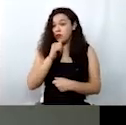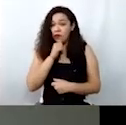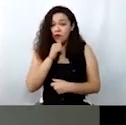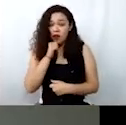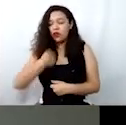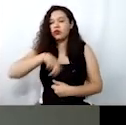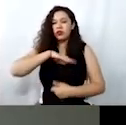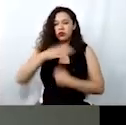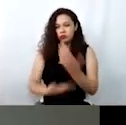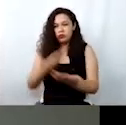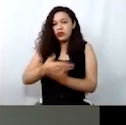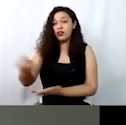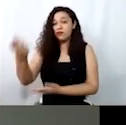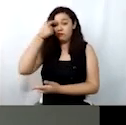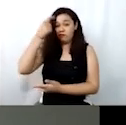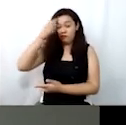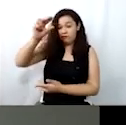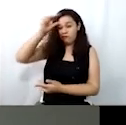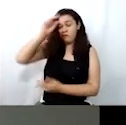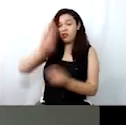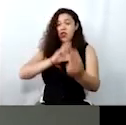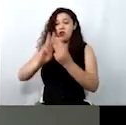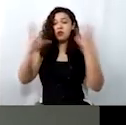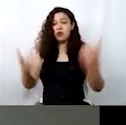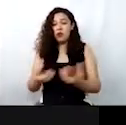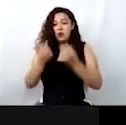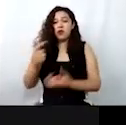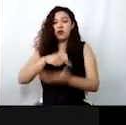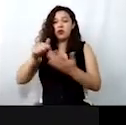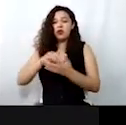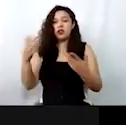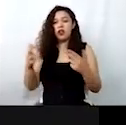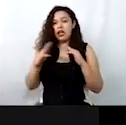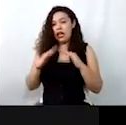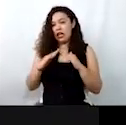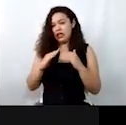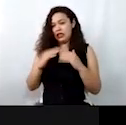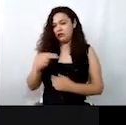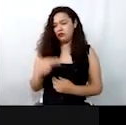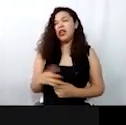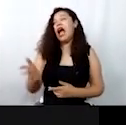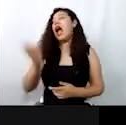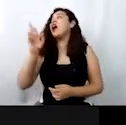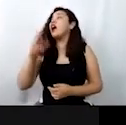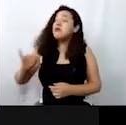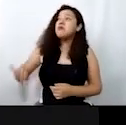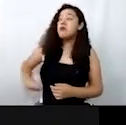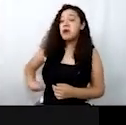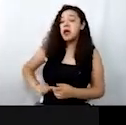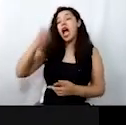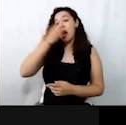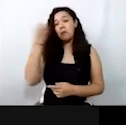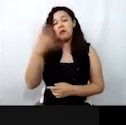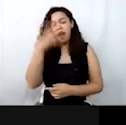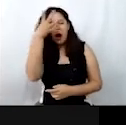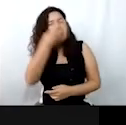usemos nuestra inteligencia y salvar al planeta que llamamos hogar. Tal vez muchos de ustedes dirán, suena interesante o mira, qué bonito. Pero